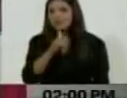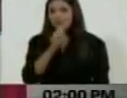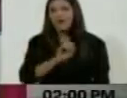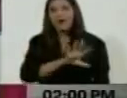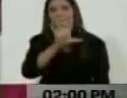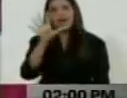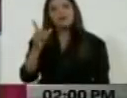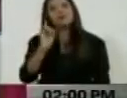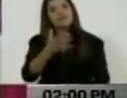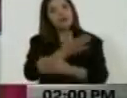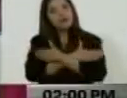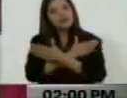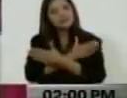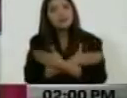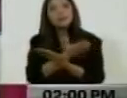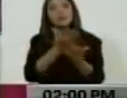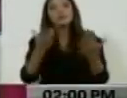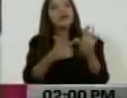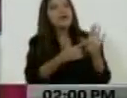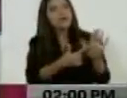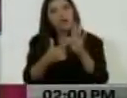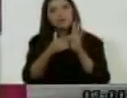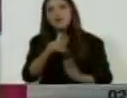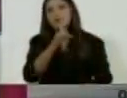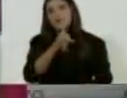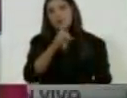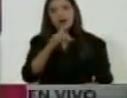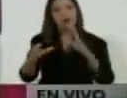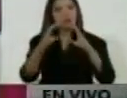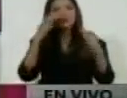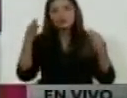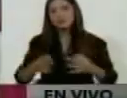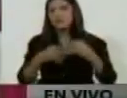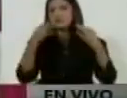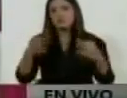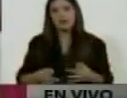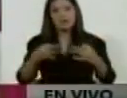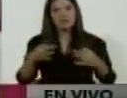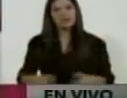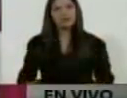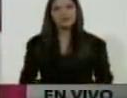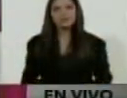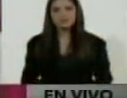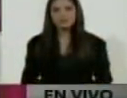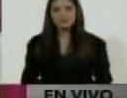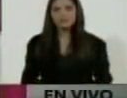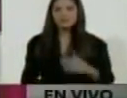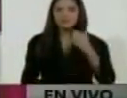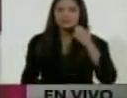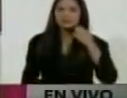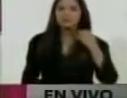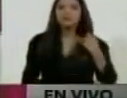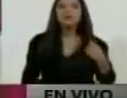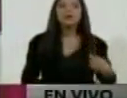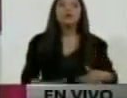Yo los felicito porque ustedes además son un ejemplo de información y comunicación permanente. La tropa de